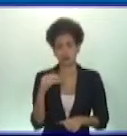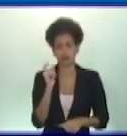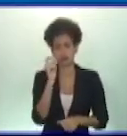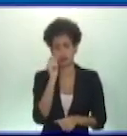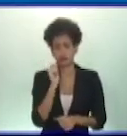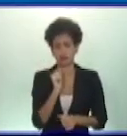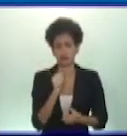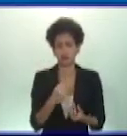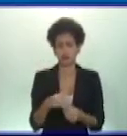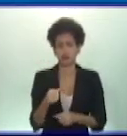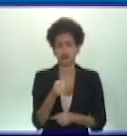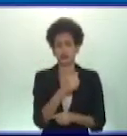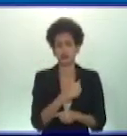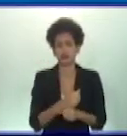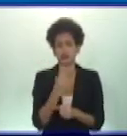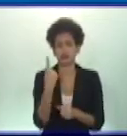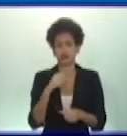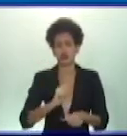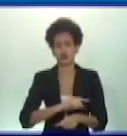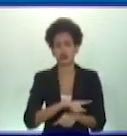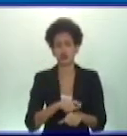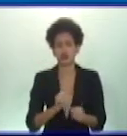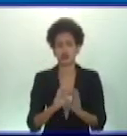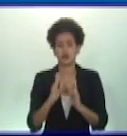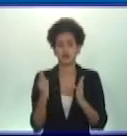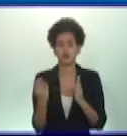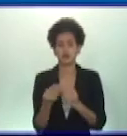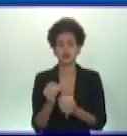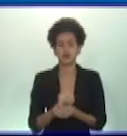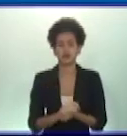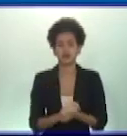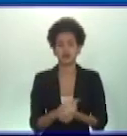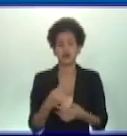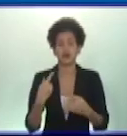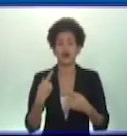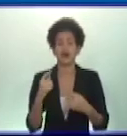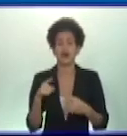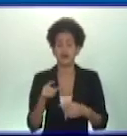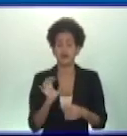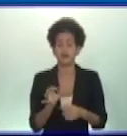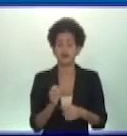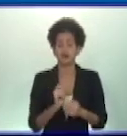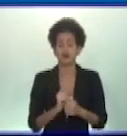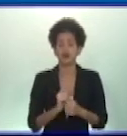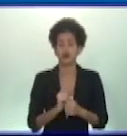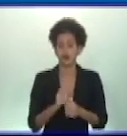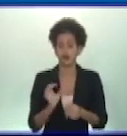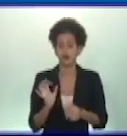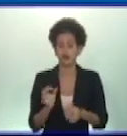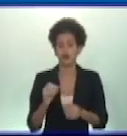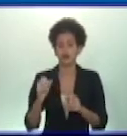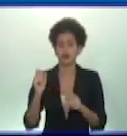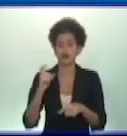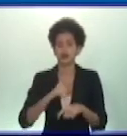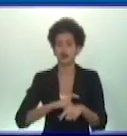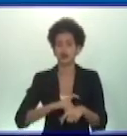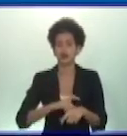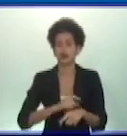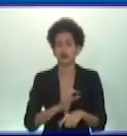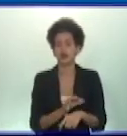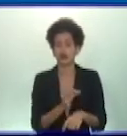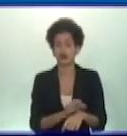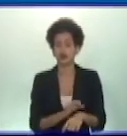es decir, 60 minutos. Ahora vamos a representar en el mismo reloj lo que demoró el primo, que son 45